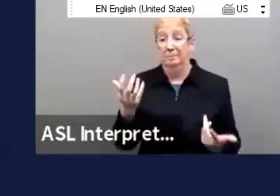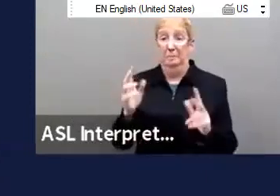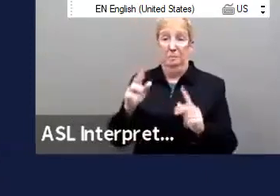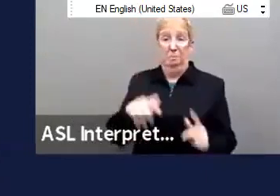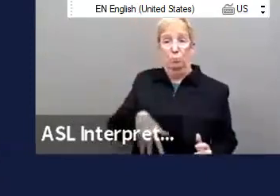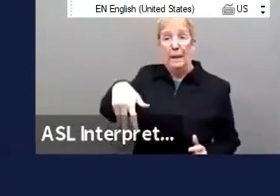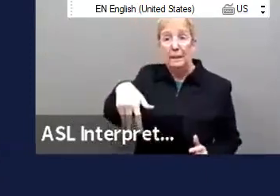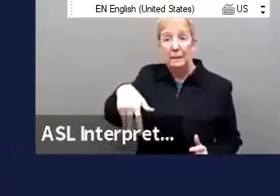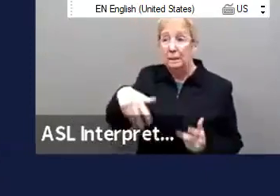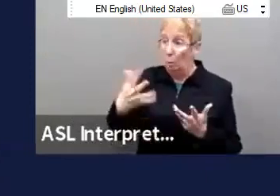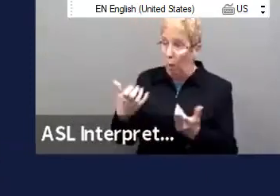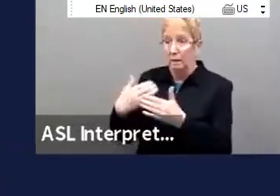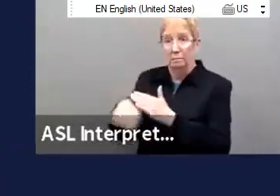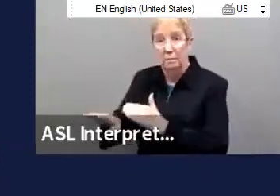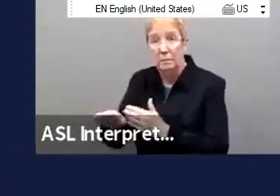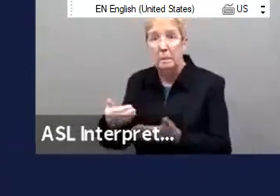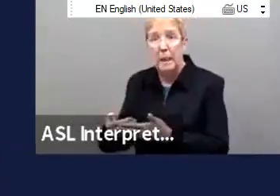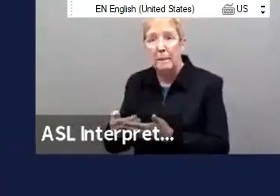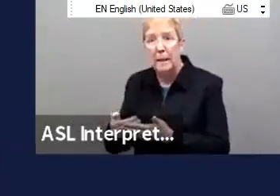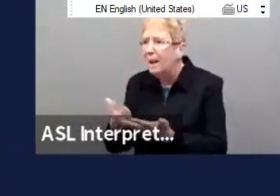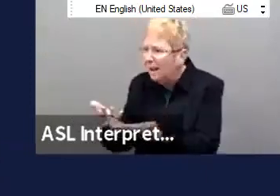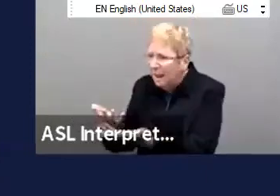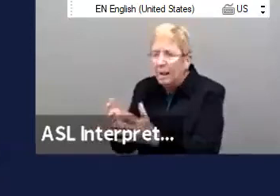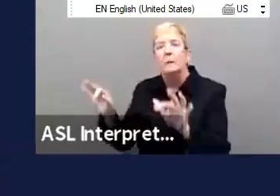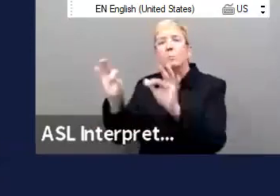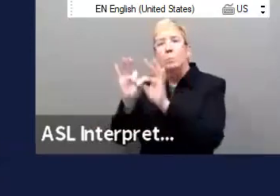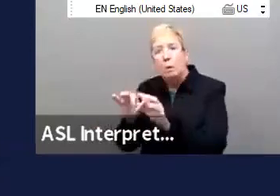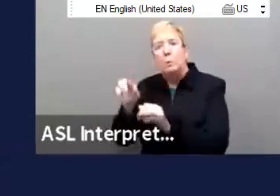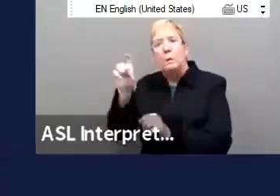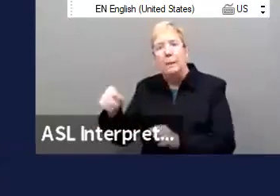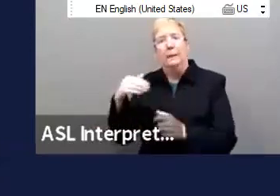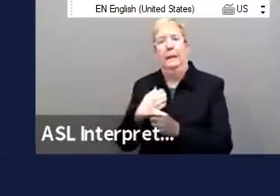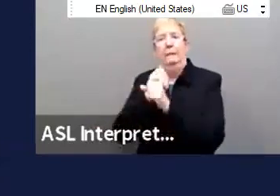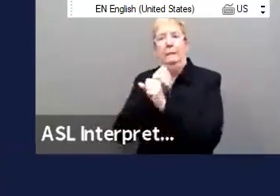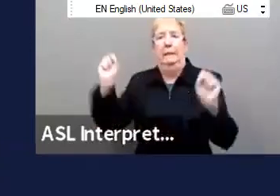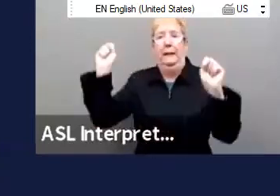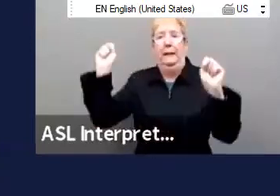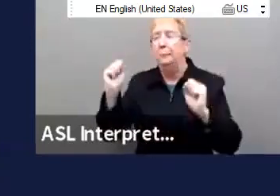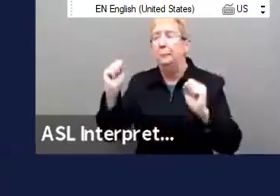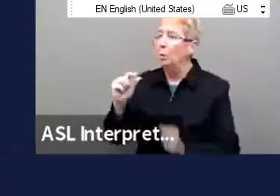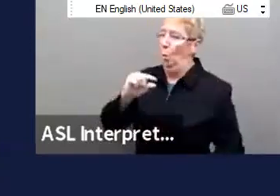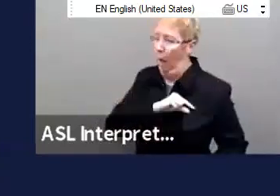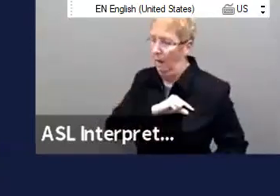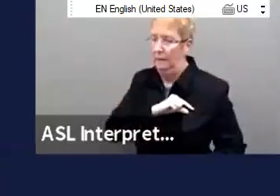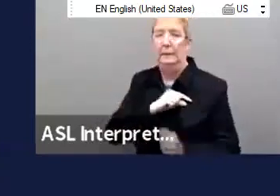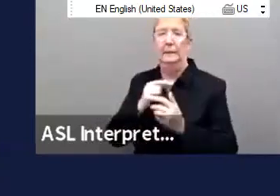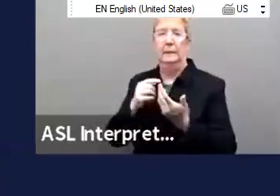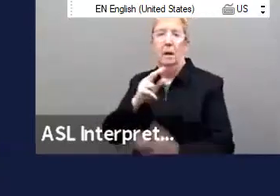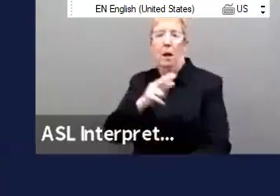mejor necesiten cuidados urgentes para un accidente automovilístico, apendicitis, un ataque